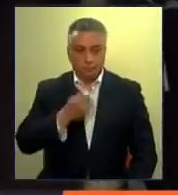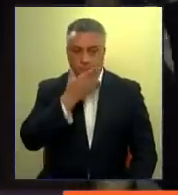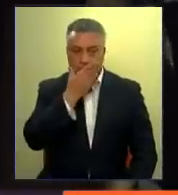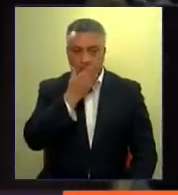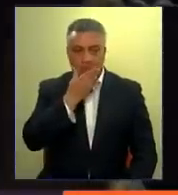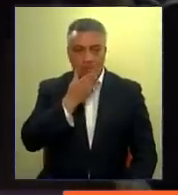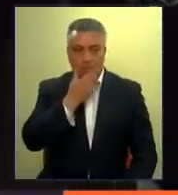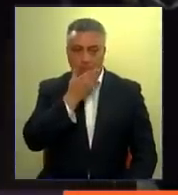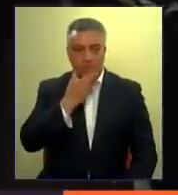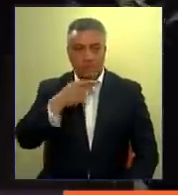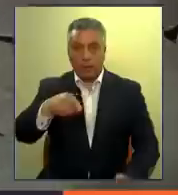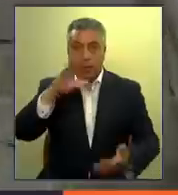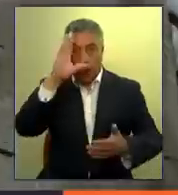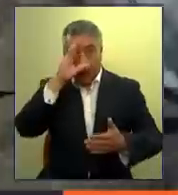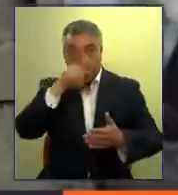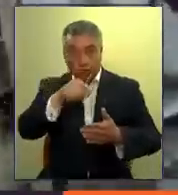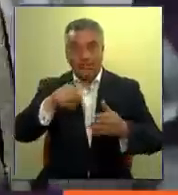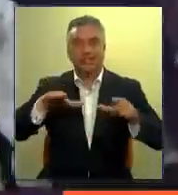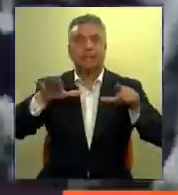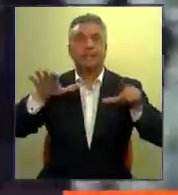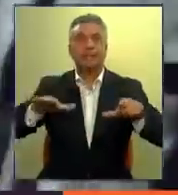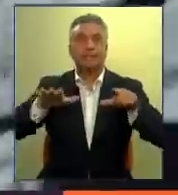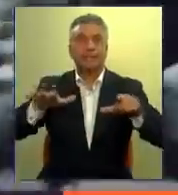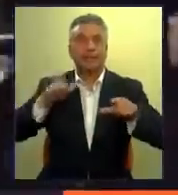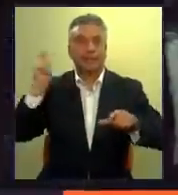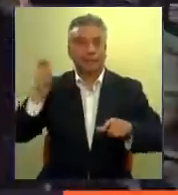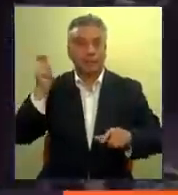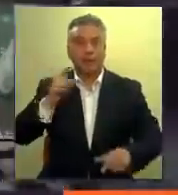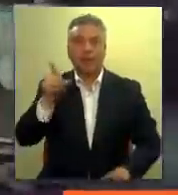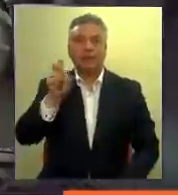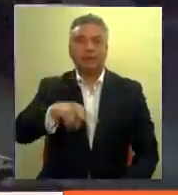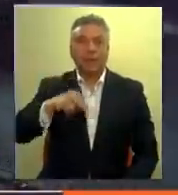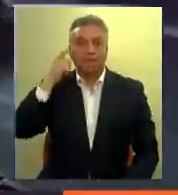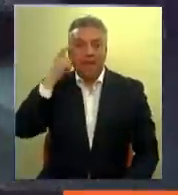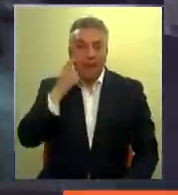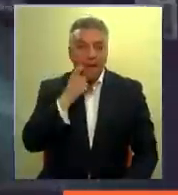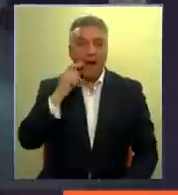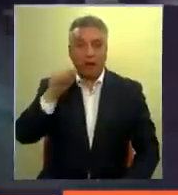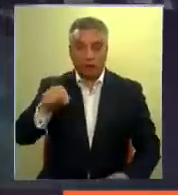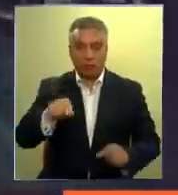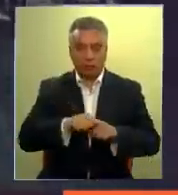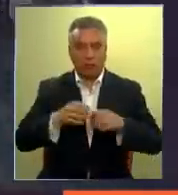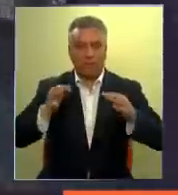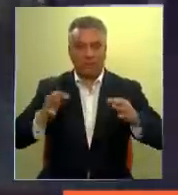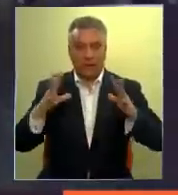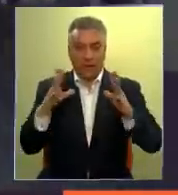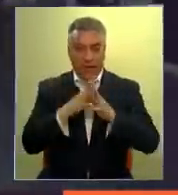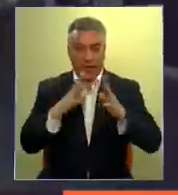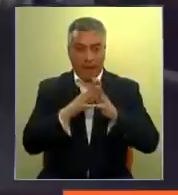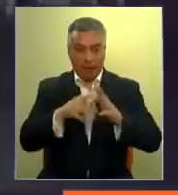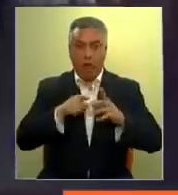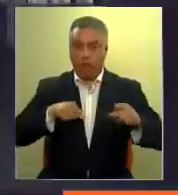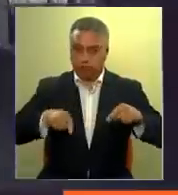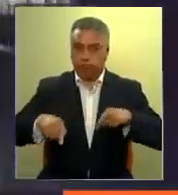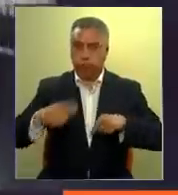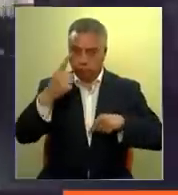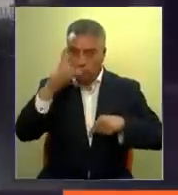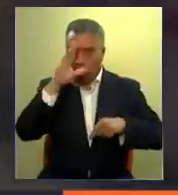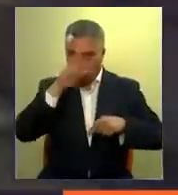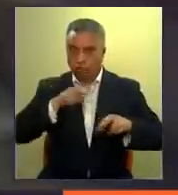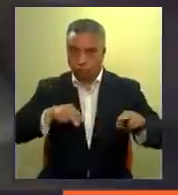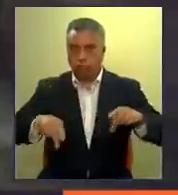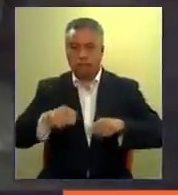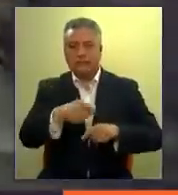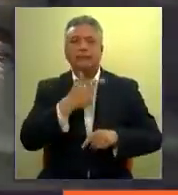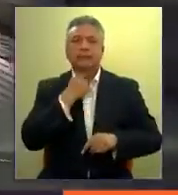Es la noche del 17 de septiembre. En San Bernardo, efectivos de la Brigada de Operaciones Especiales del Ejército se prepara para una jornada que esperan sea